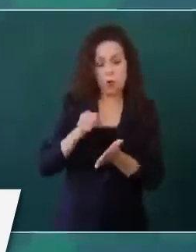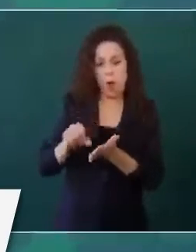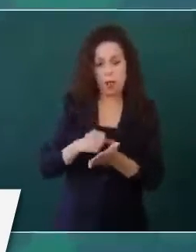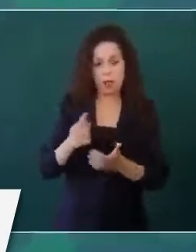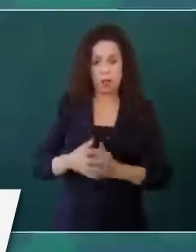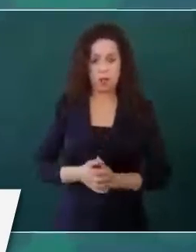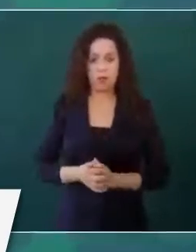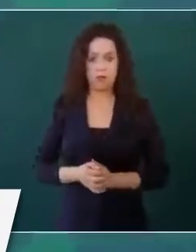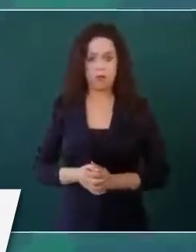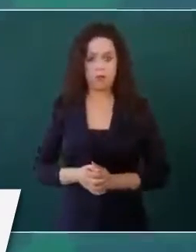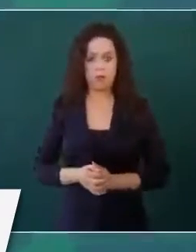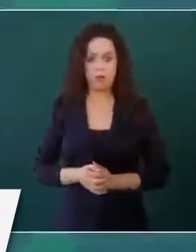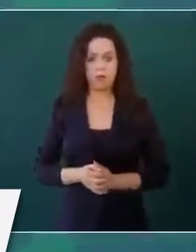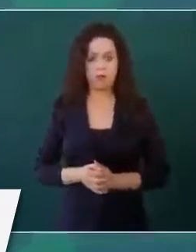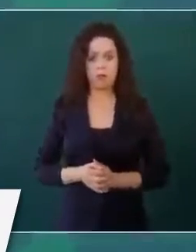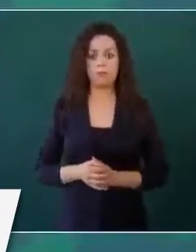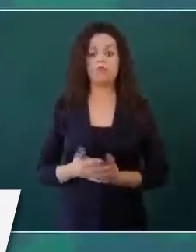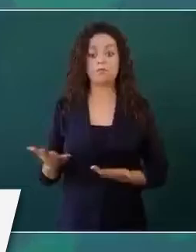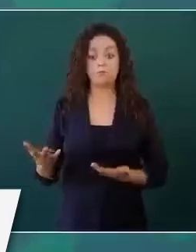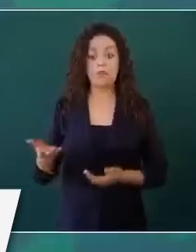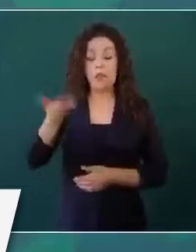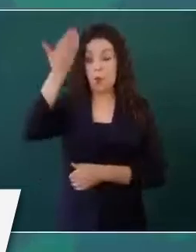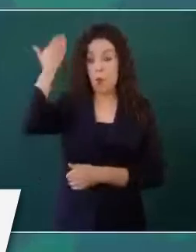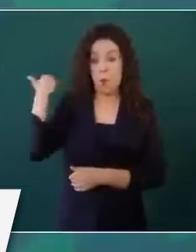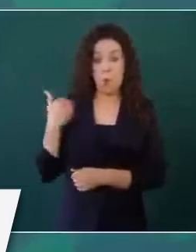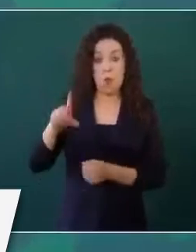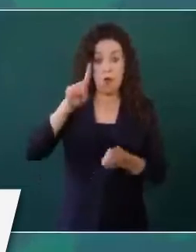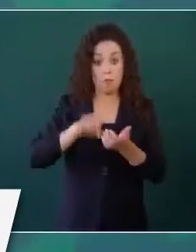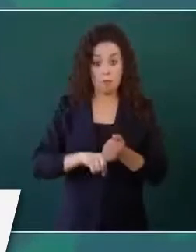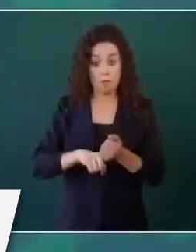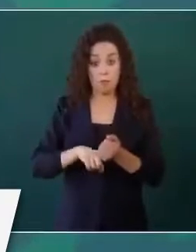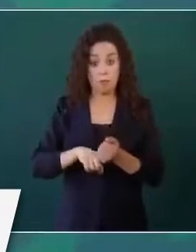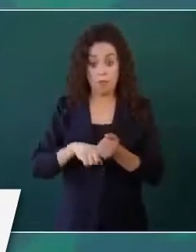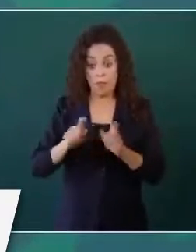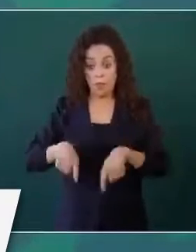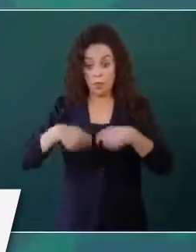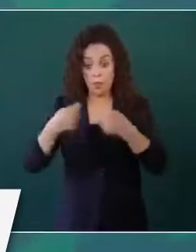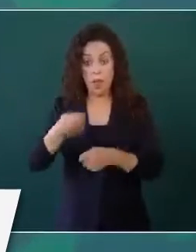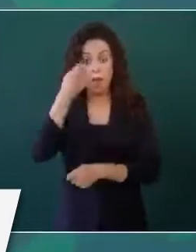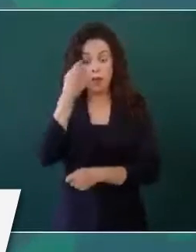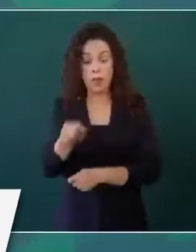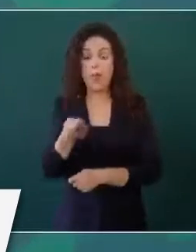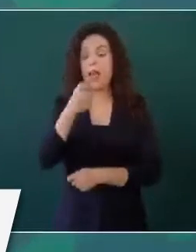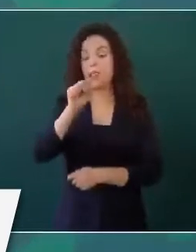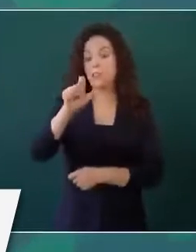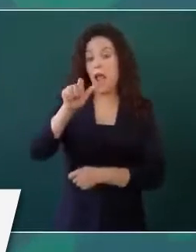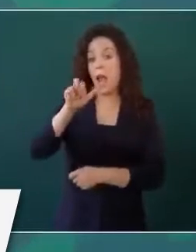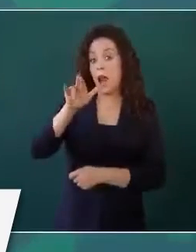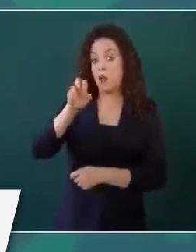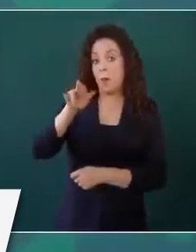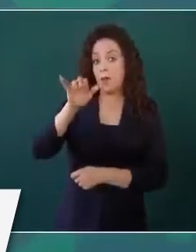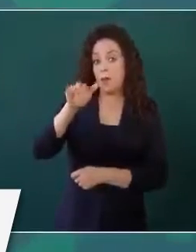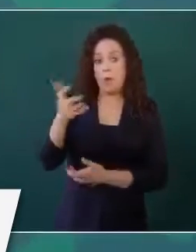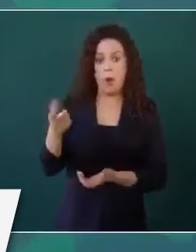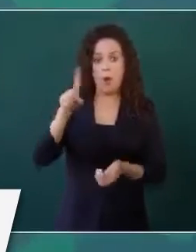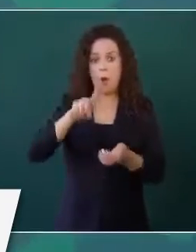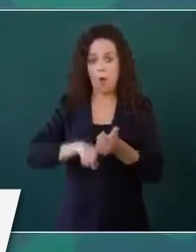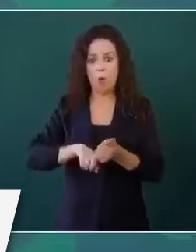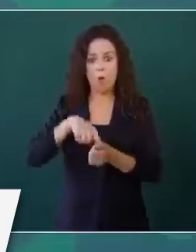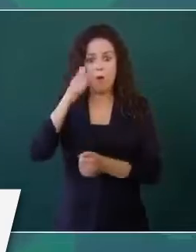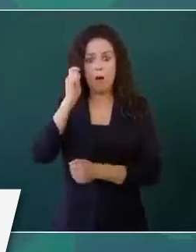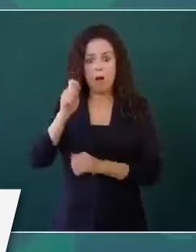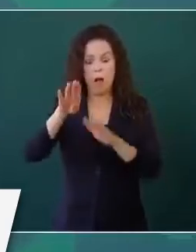del salario mínimo se dio por abajo de la inflación. Por eso hubo una gran pérdida del